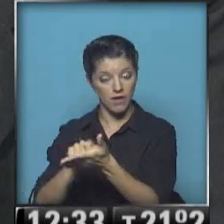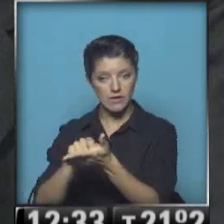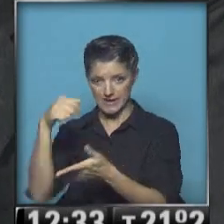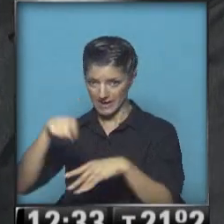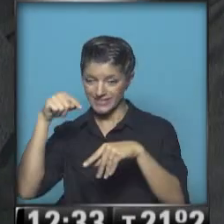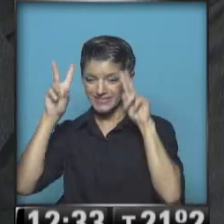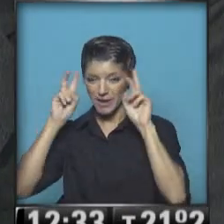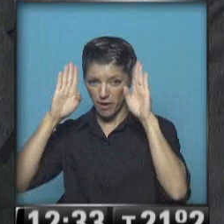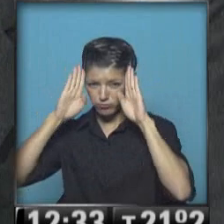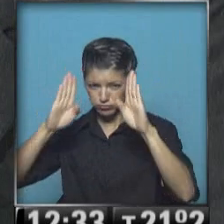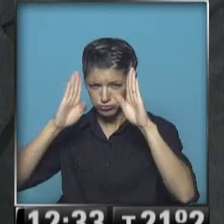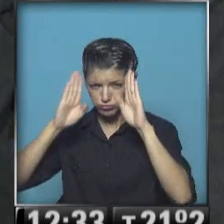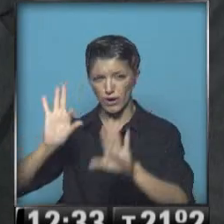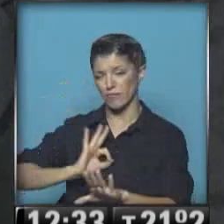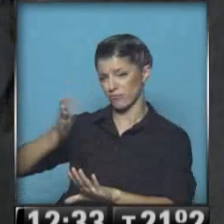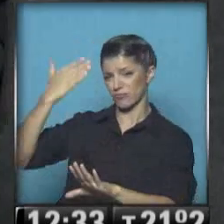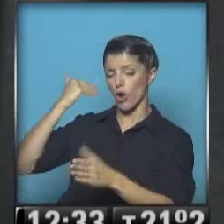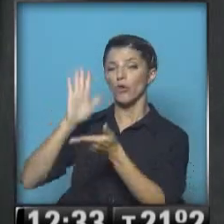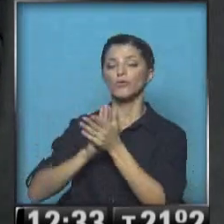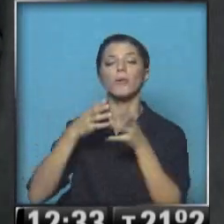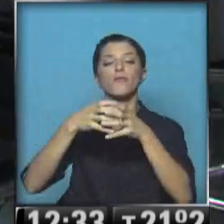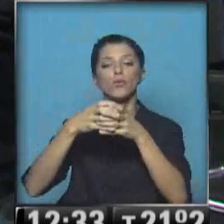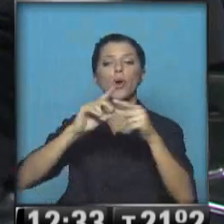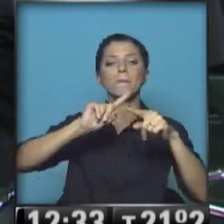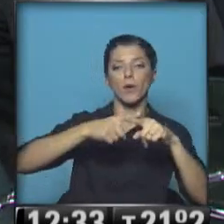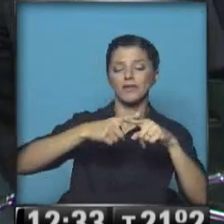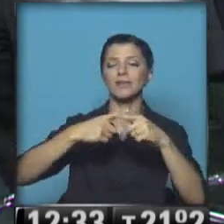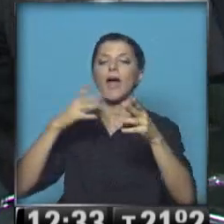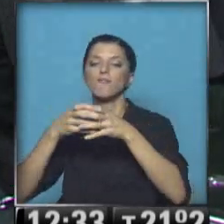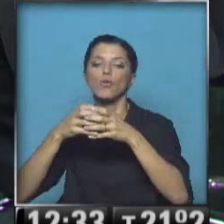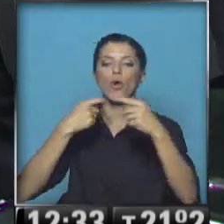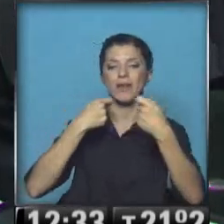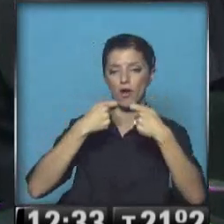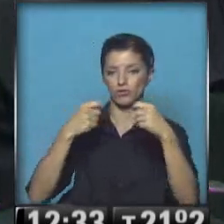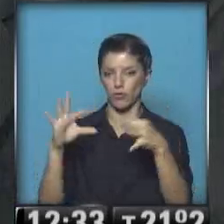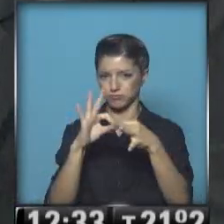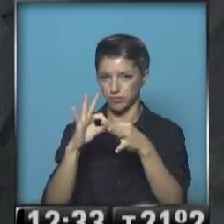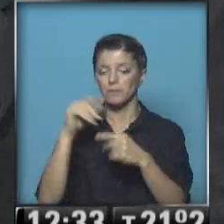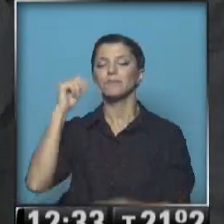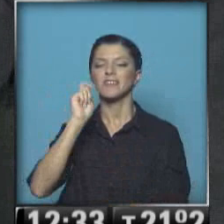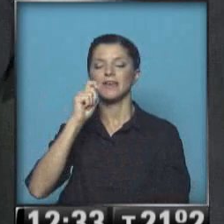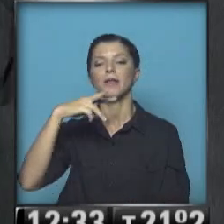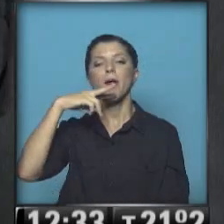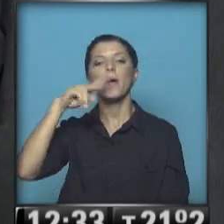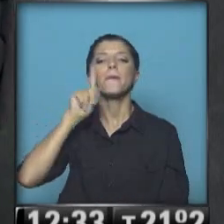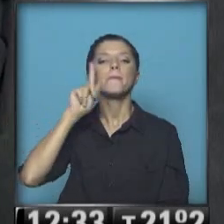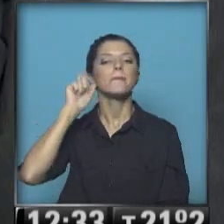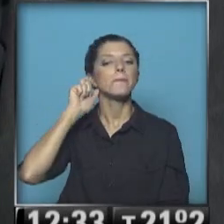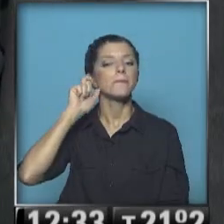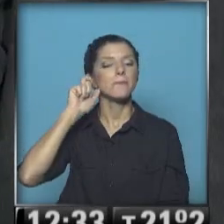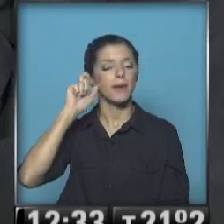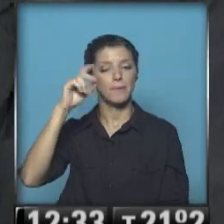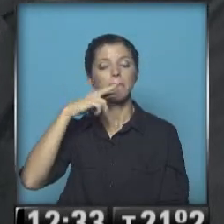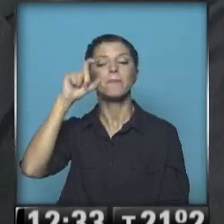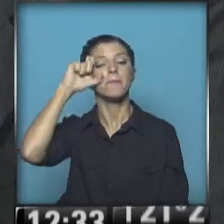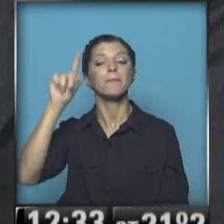este tema de eh las cuestiones de fútbol y política fútbol y negocios que es Gustavo veiga con él vamos a estar hablando también de esta cuestión